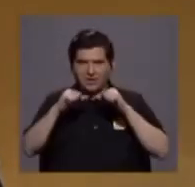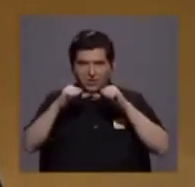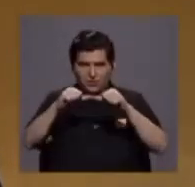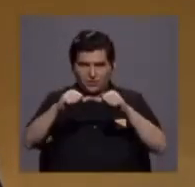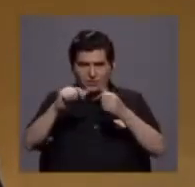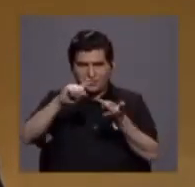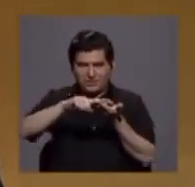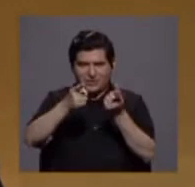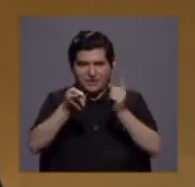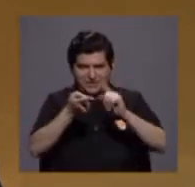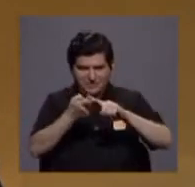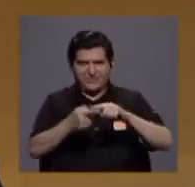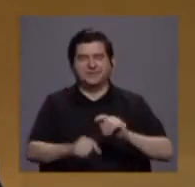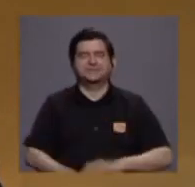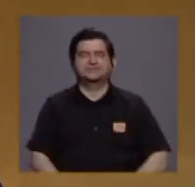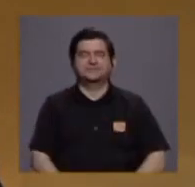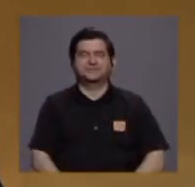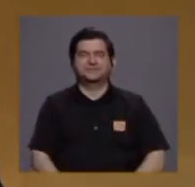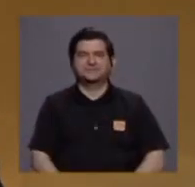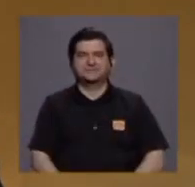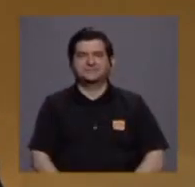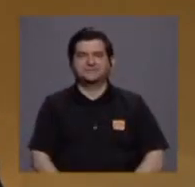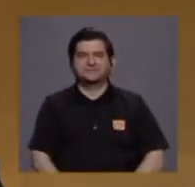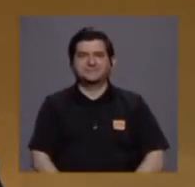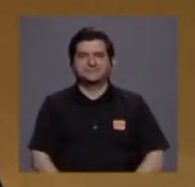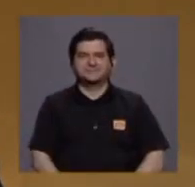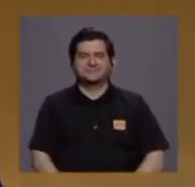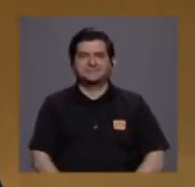Continuamos, amigas y amigos, y